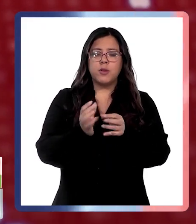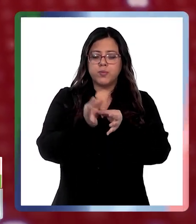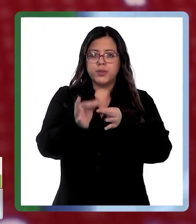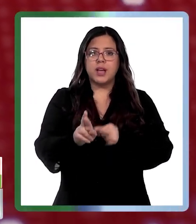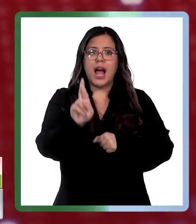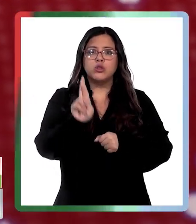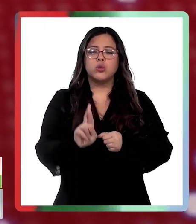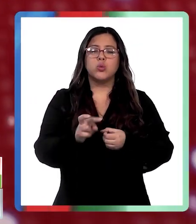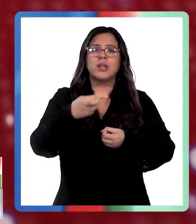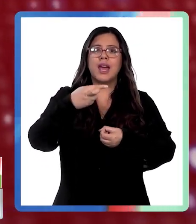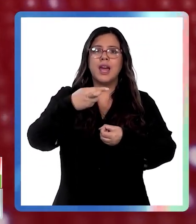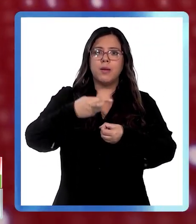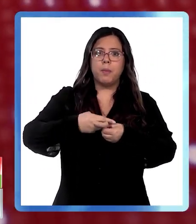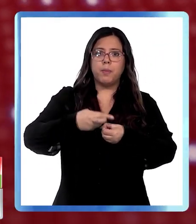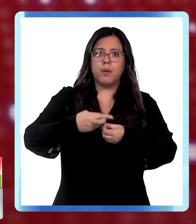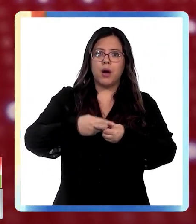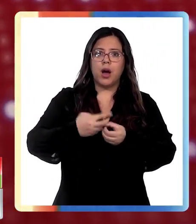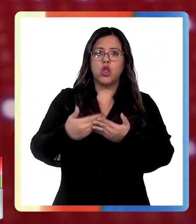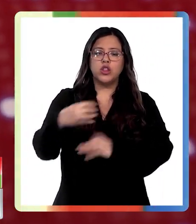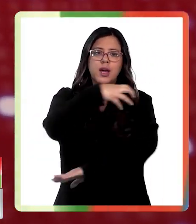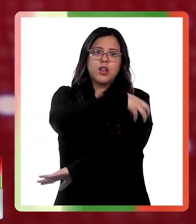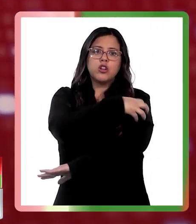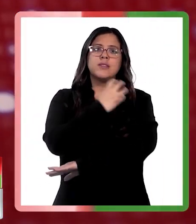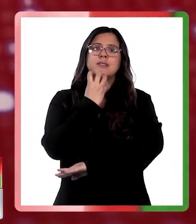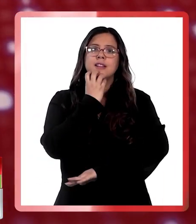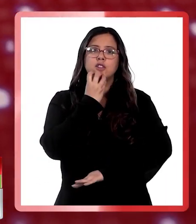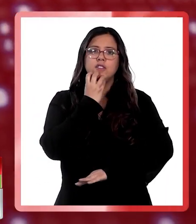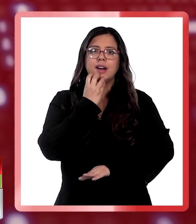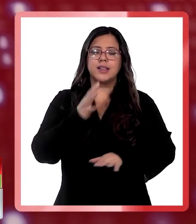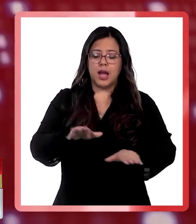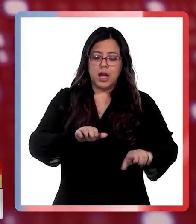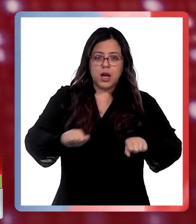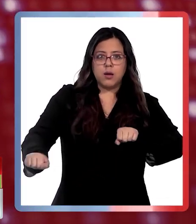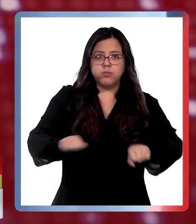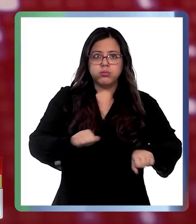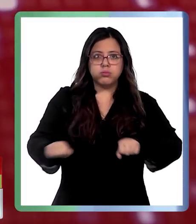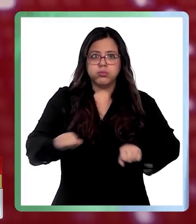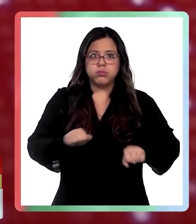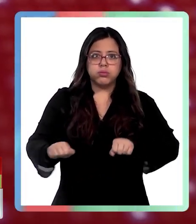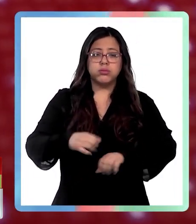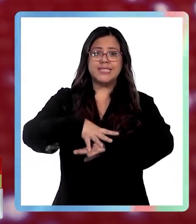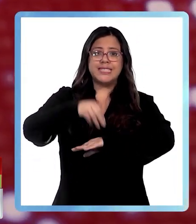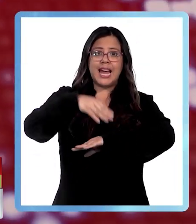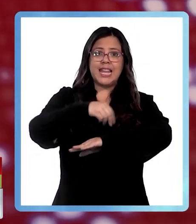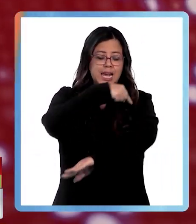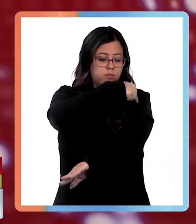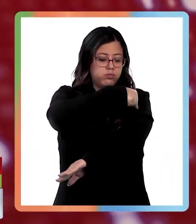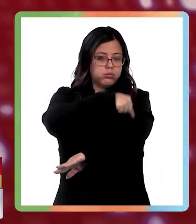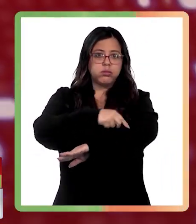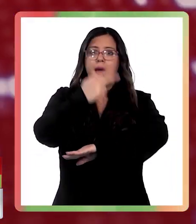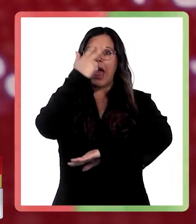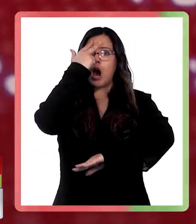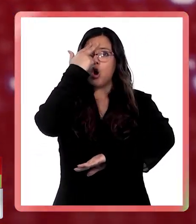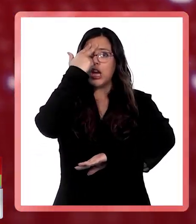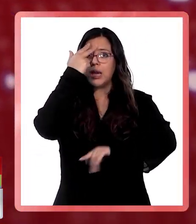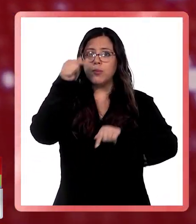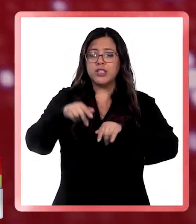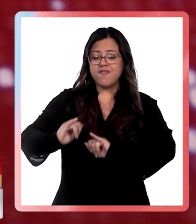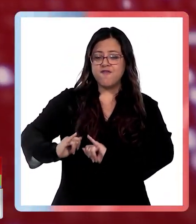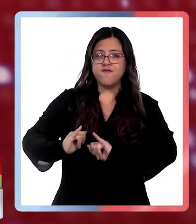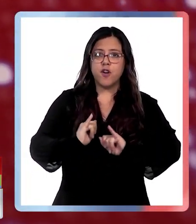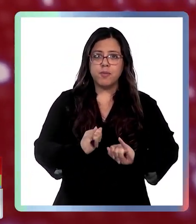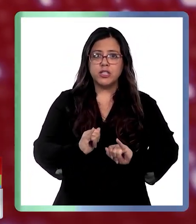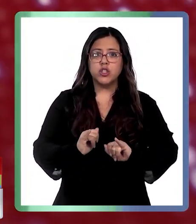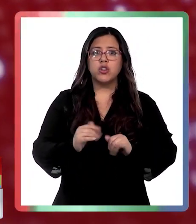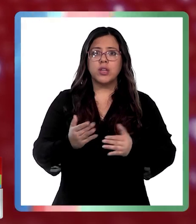20 kilómetros al sur de San Pedro de Atacama, en la región de Antofagasta. El sismo se pudo percibir desde Arica a Coquimbo y, según